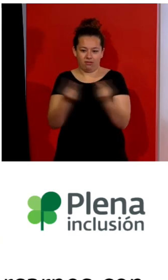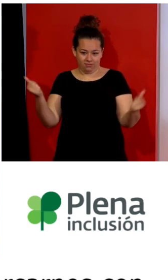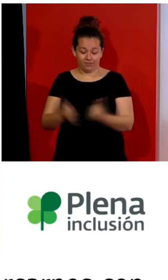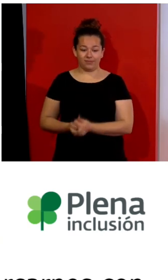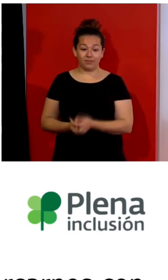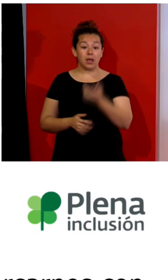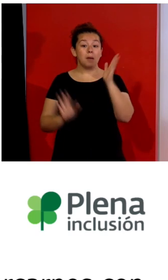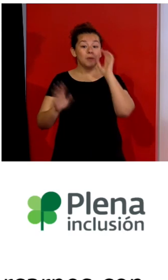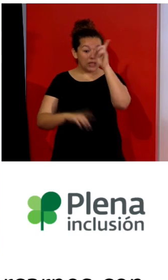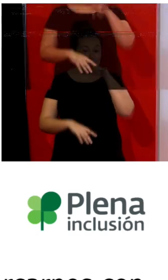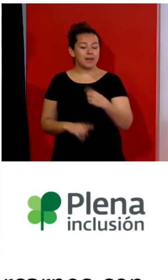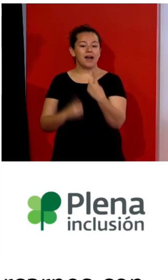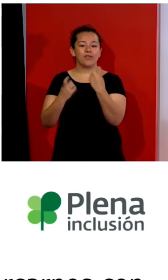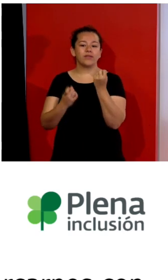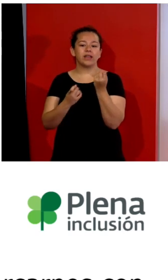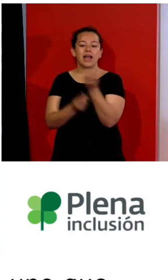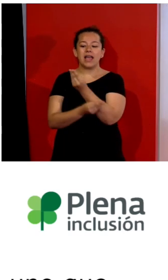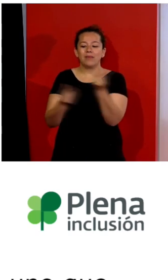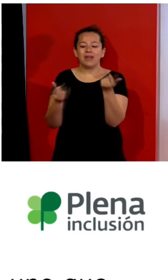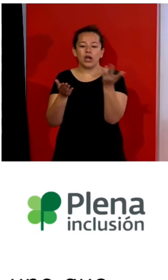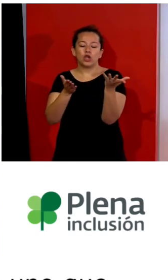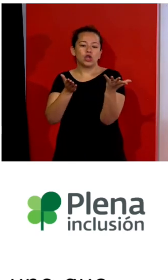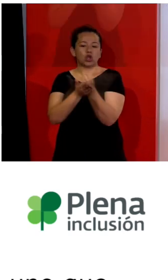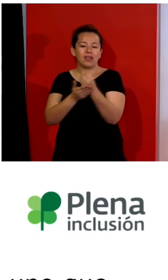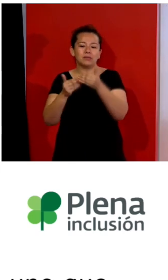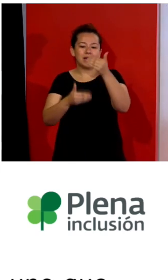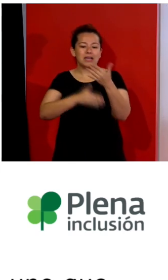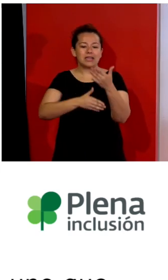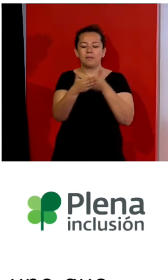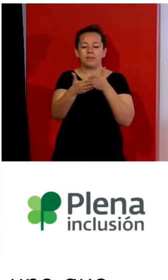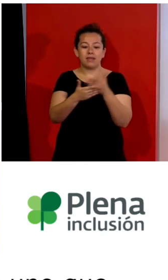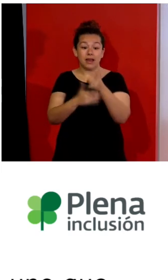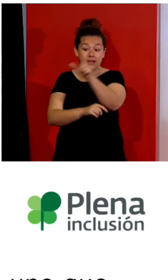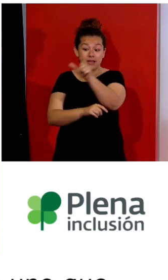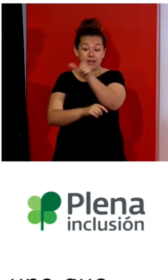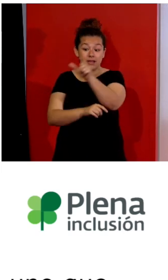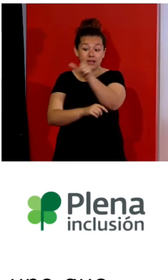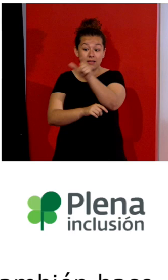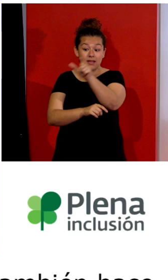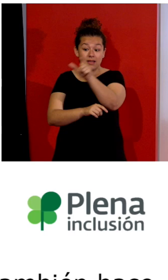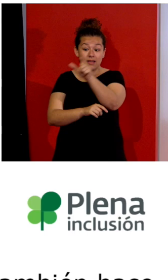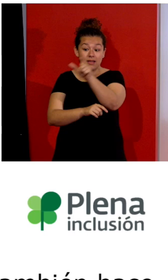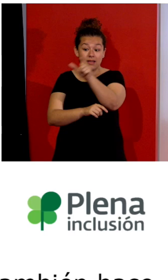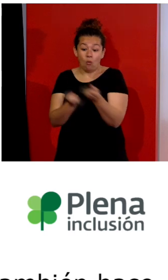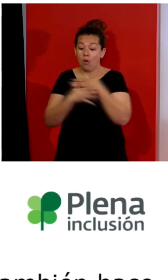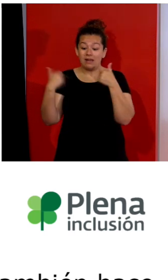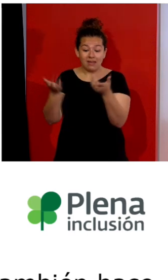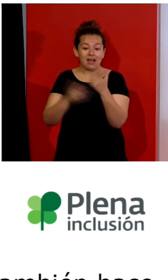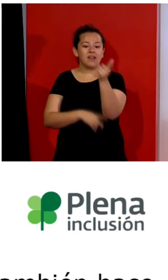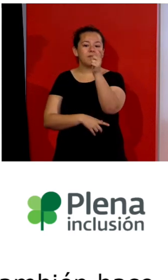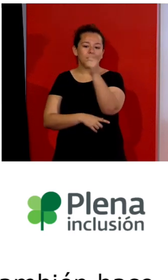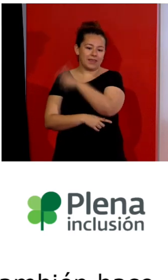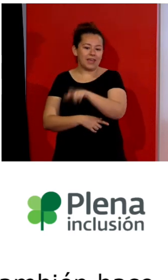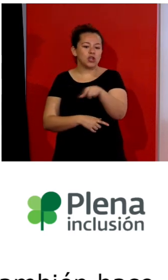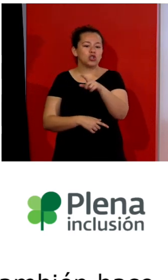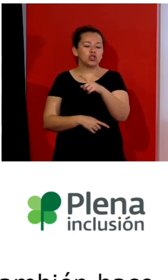Pero también nos hace falta eliminar todas las barreras que impidan que sean los clientes de cualquier condición quienes decidan cómo se